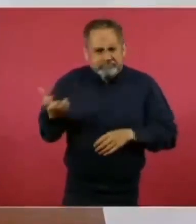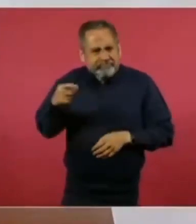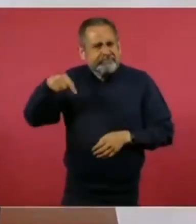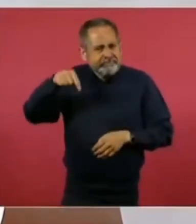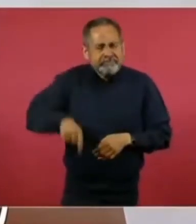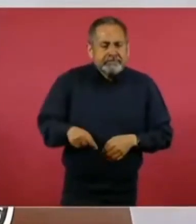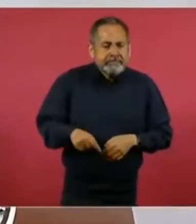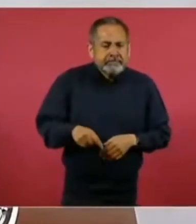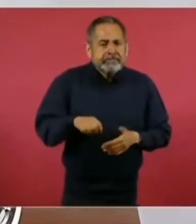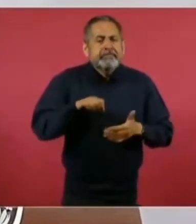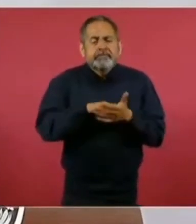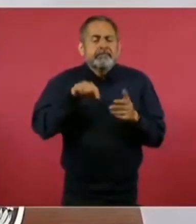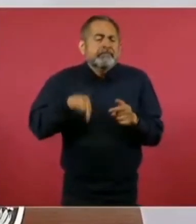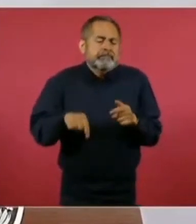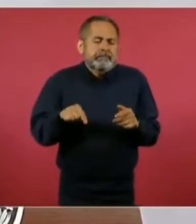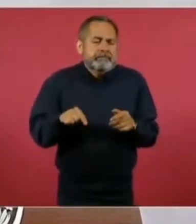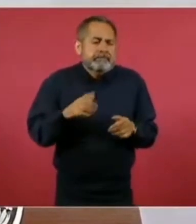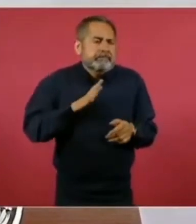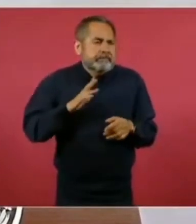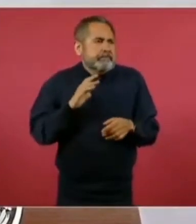que nos favorece,